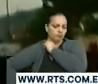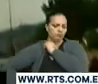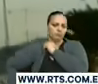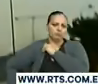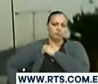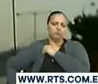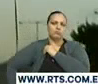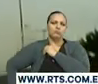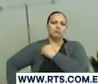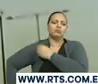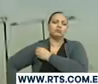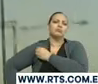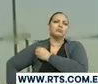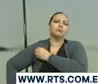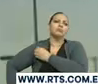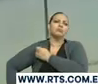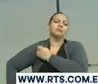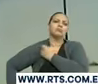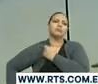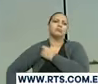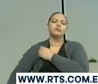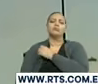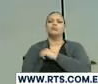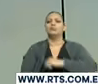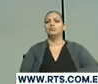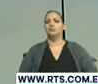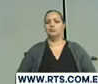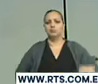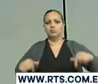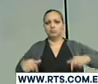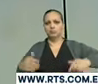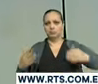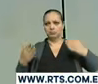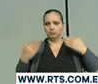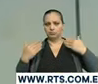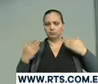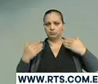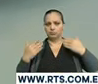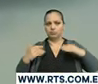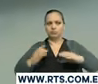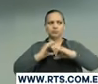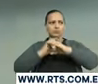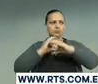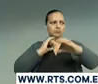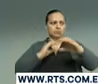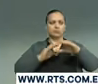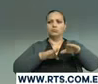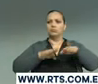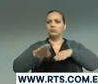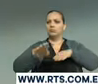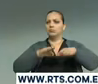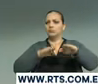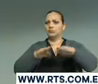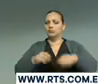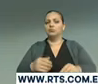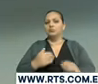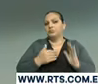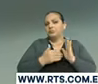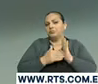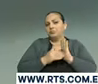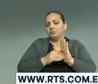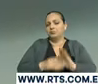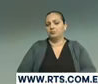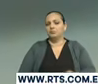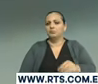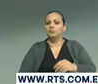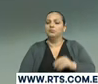la situación en la ciudad de Guayaquil. Por ejemplo, la ruta número 22 es el destino San Marino,